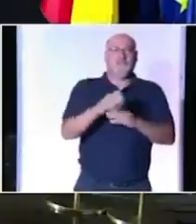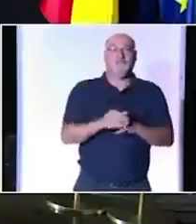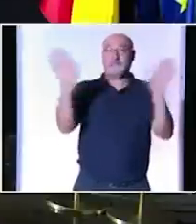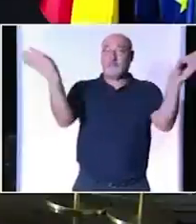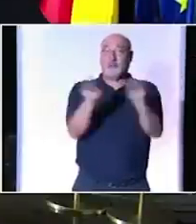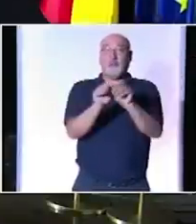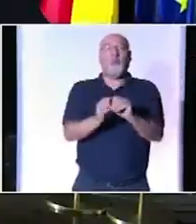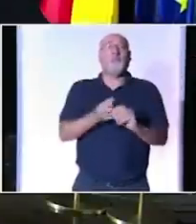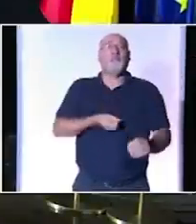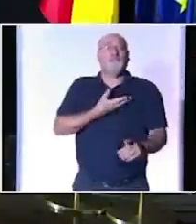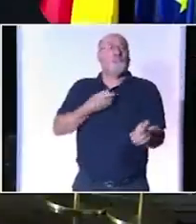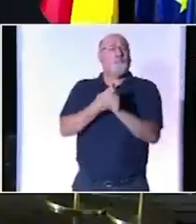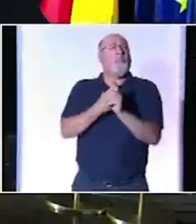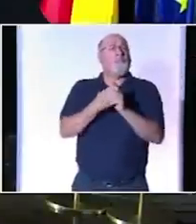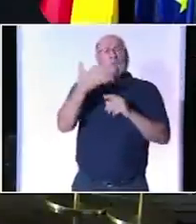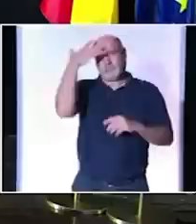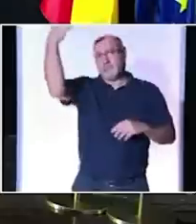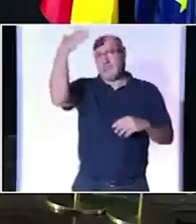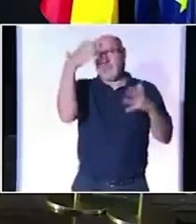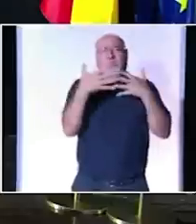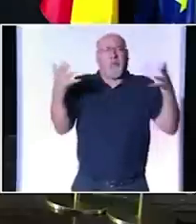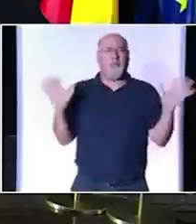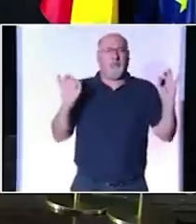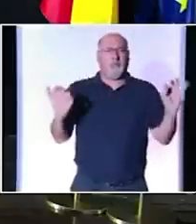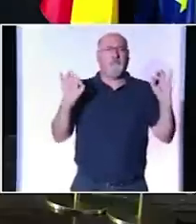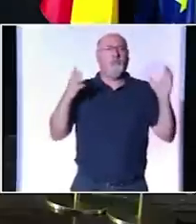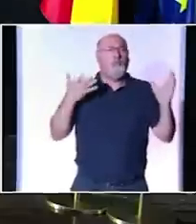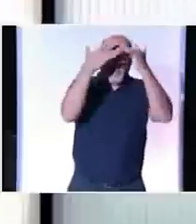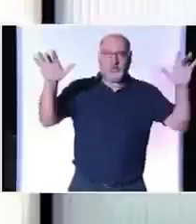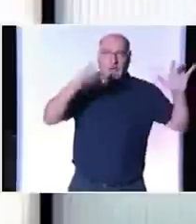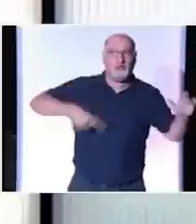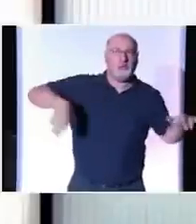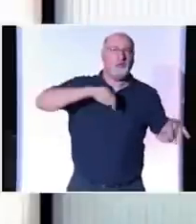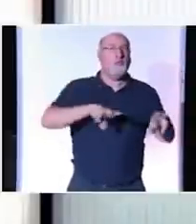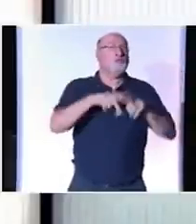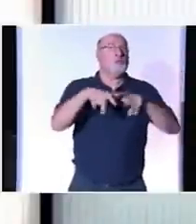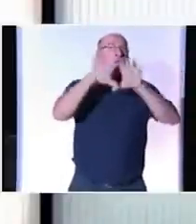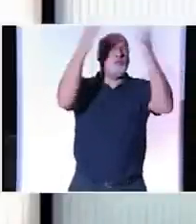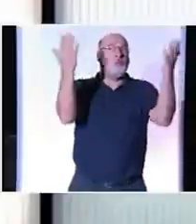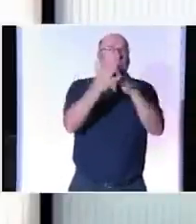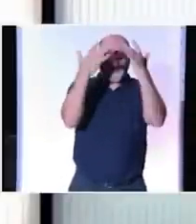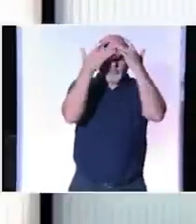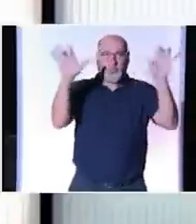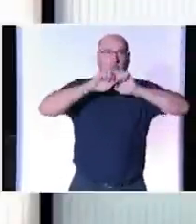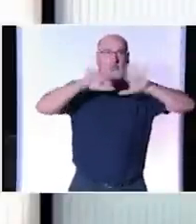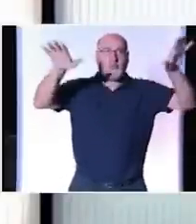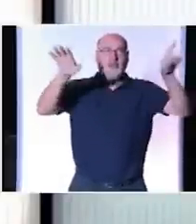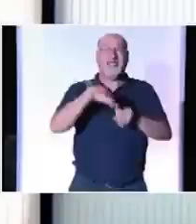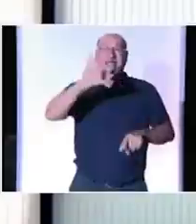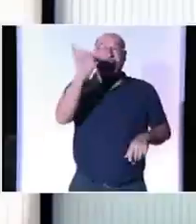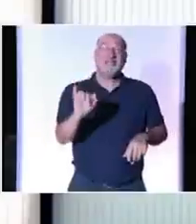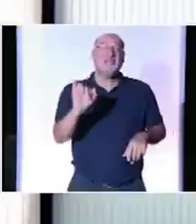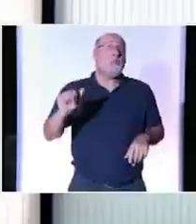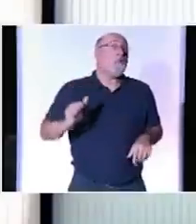Lo que resulta diciendo una serie de mentiras y lo que resulta increíble es lo que dice